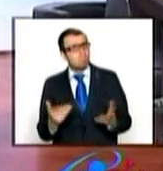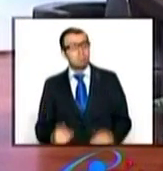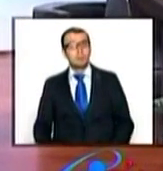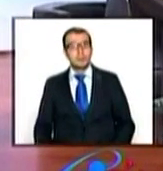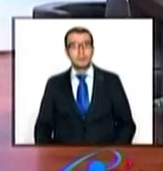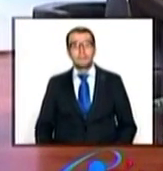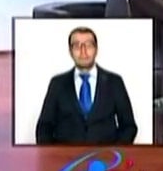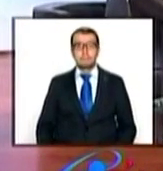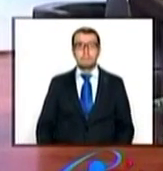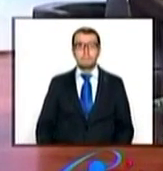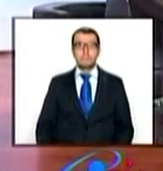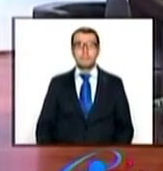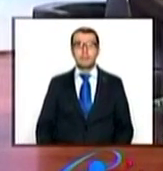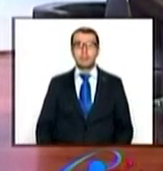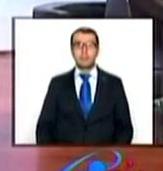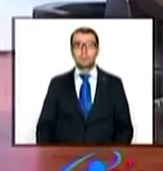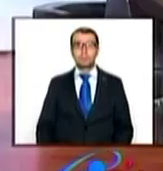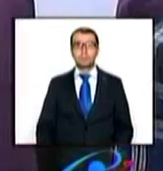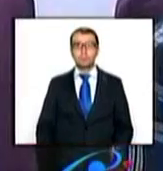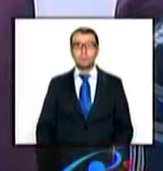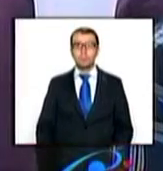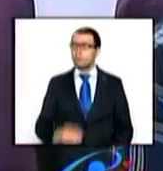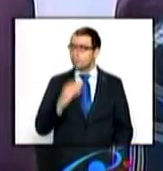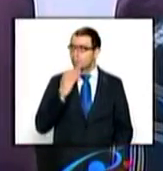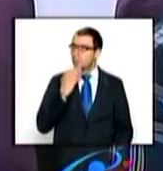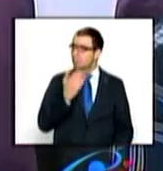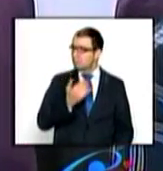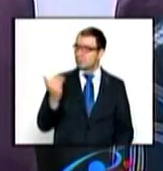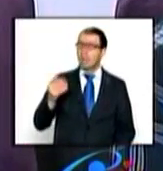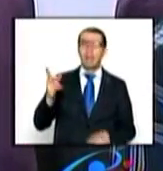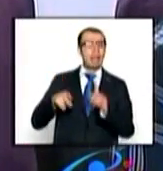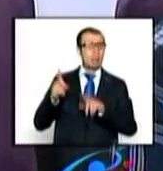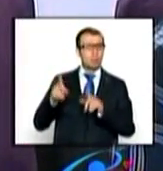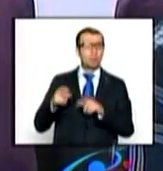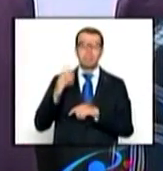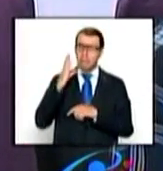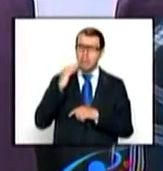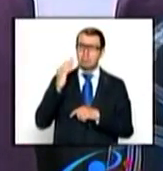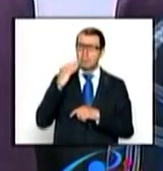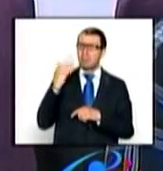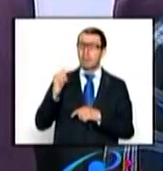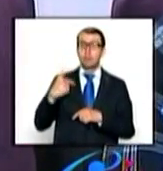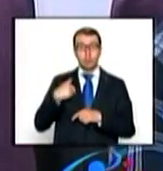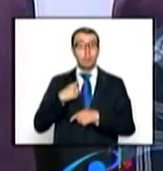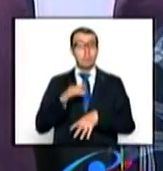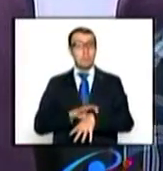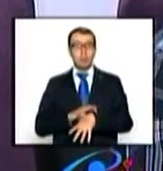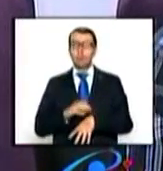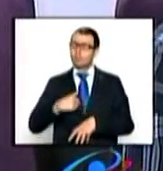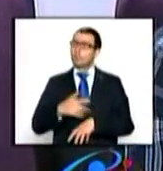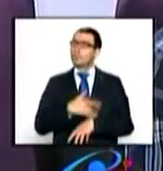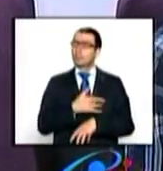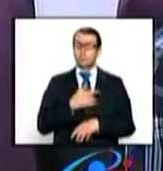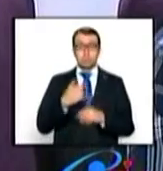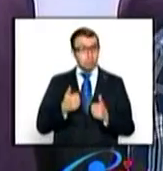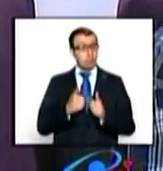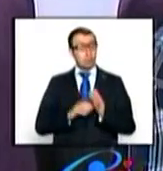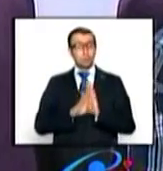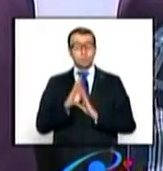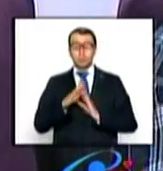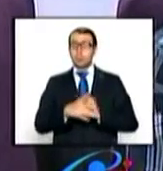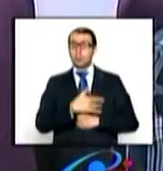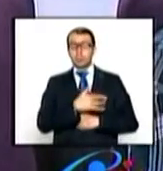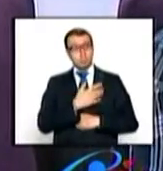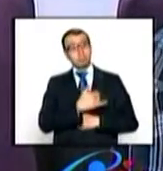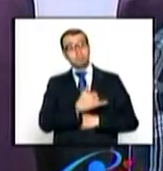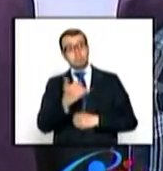Bueno, hablemos de casos clínicos. Realmente, como les decía, como médico me siento cada día más impresionado e impactado con los